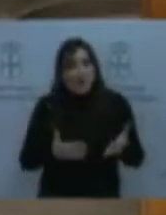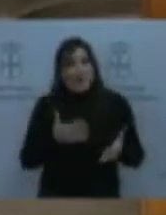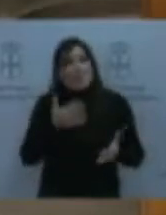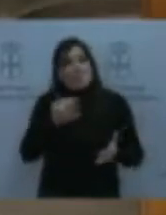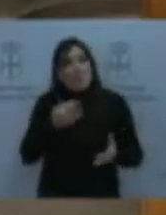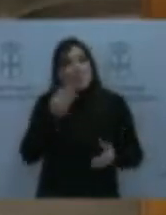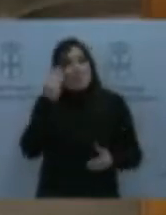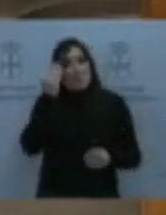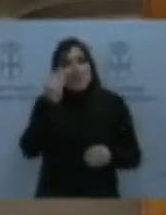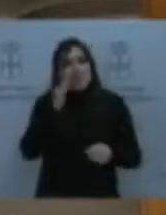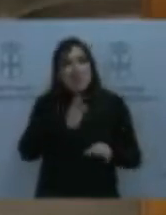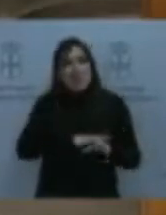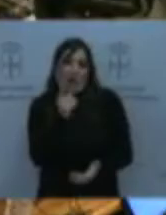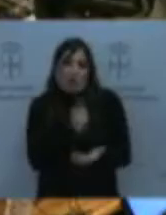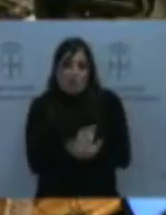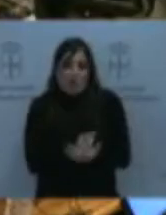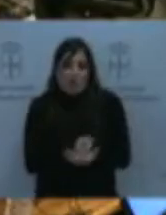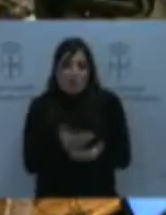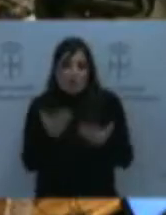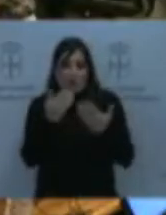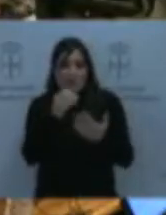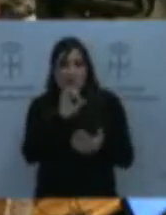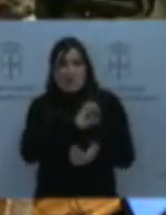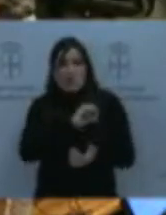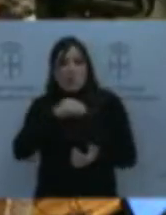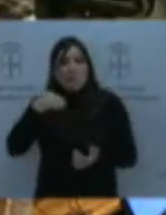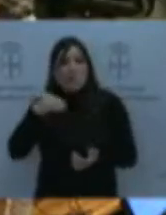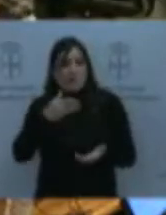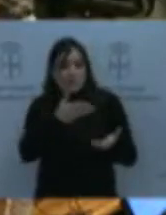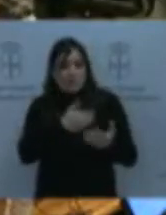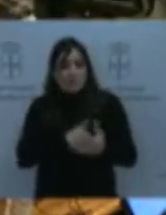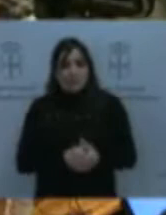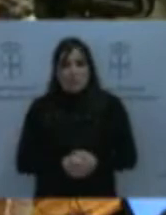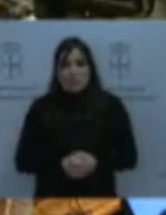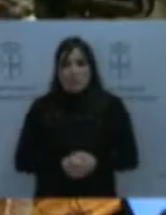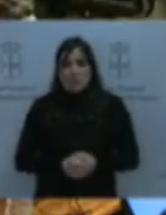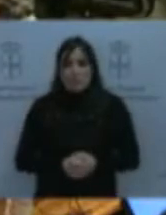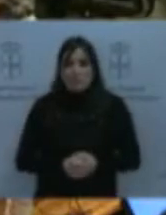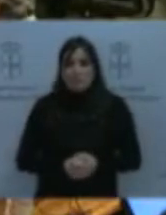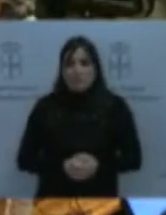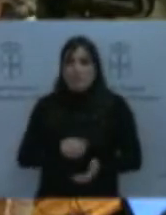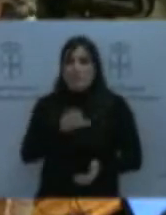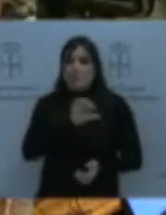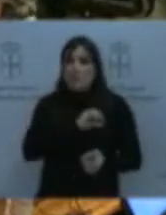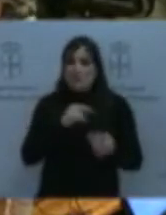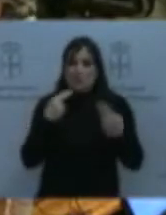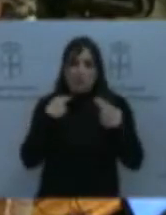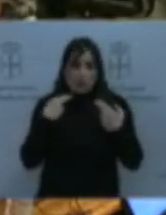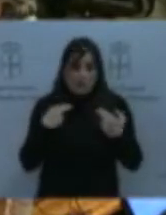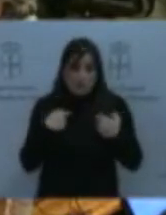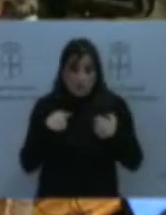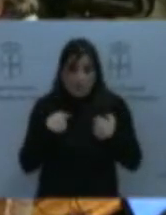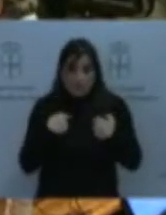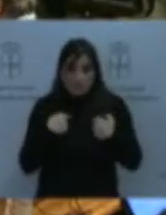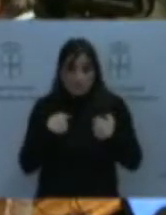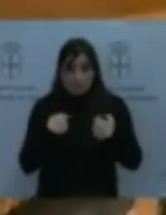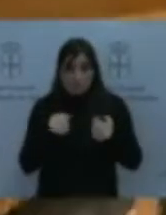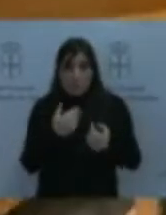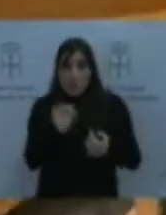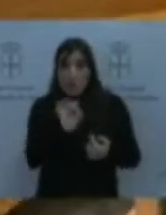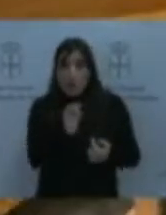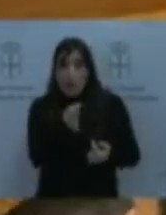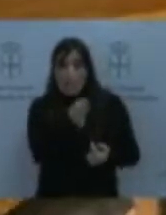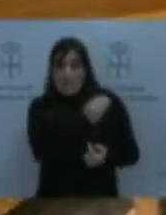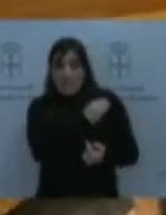industria ante fenómenos similares. Señor diputado, verá usted, o me pregunta por Duro o me pregunta por la